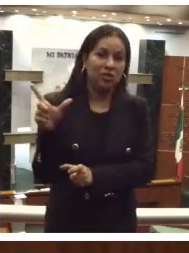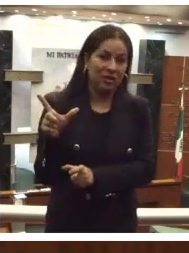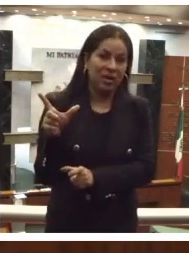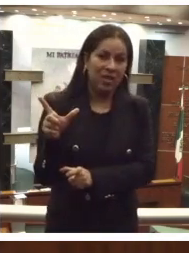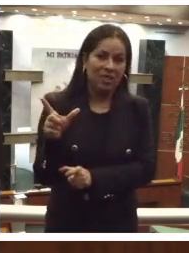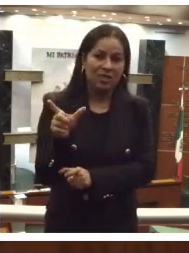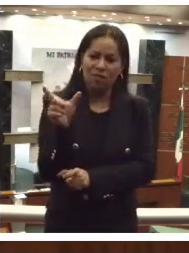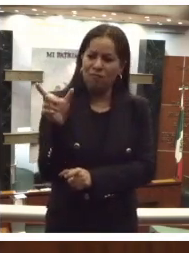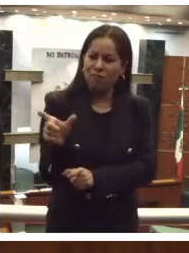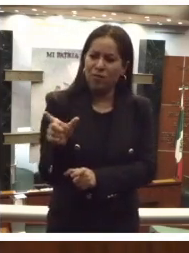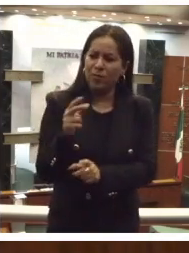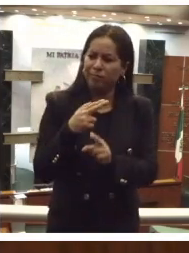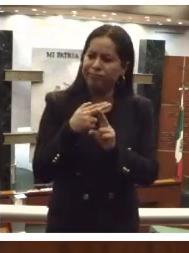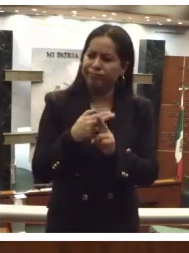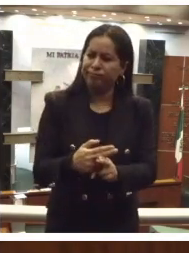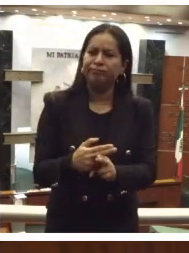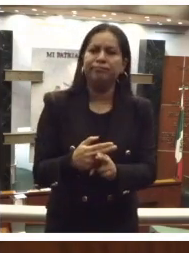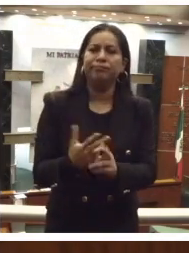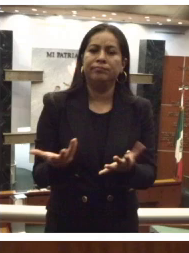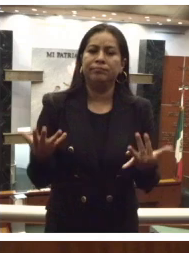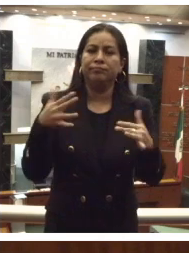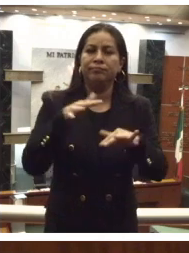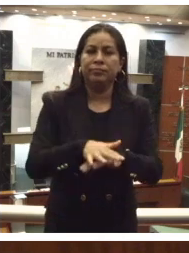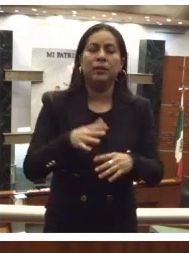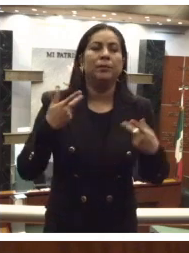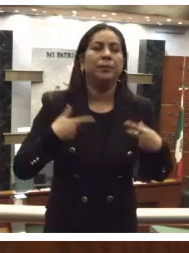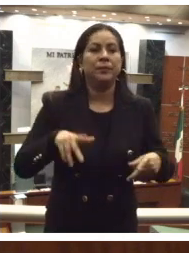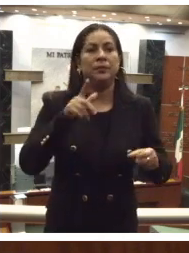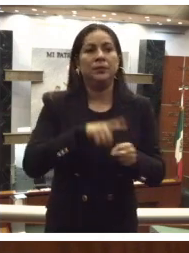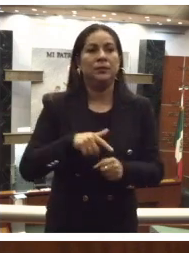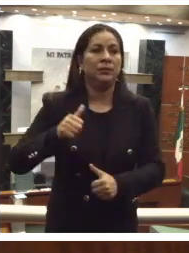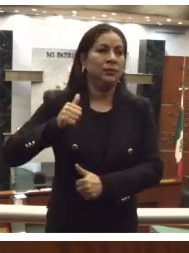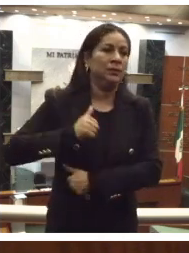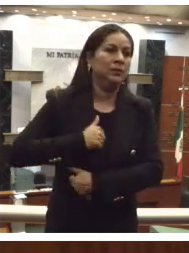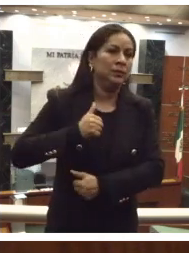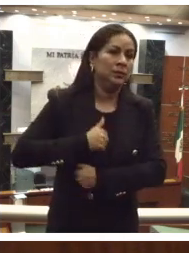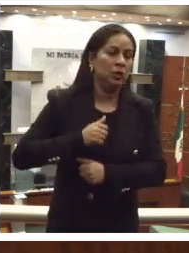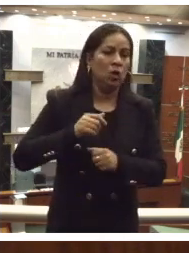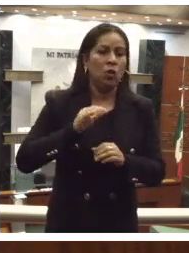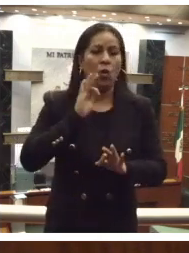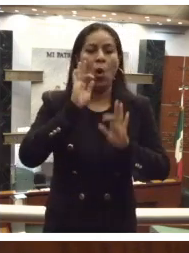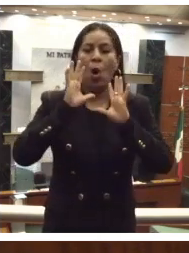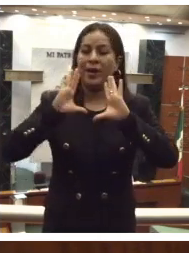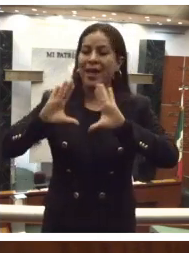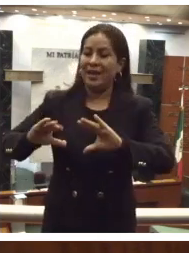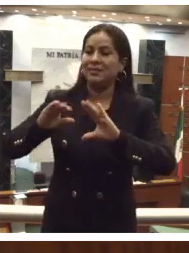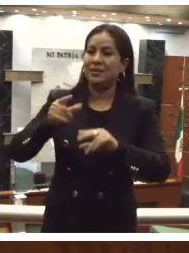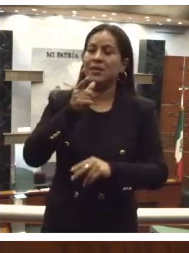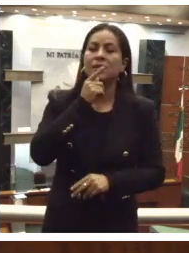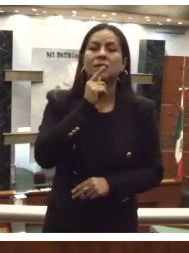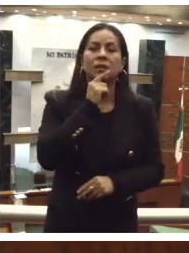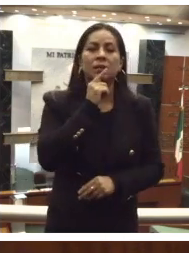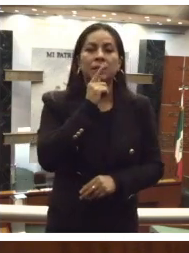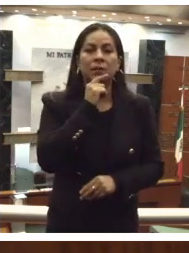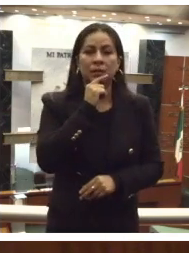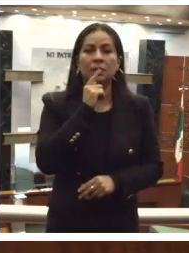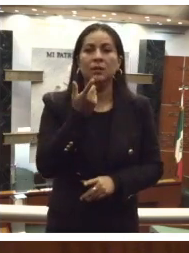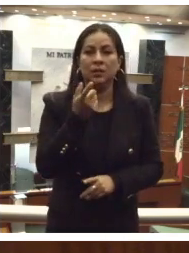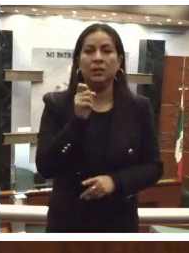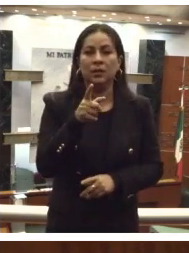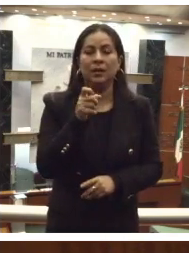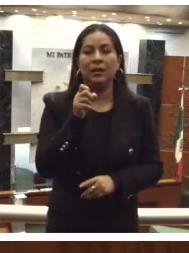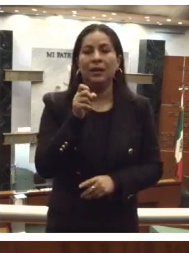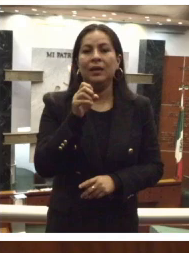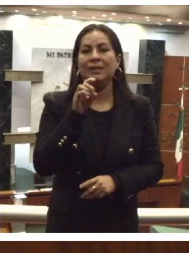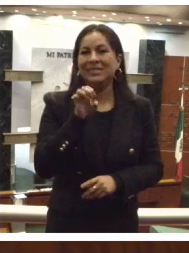de carácter permanente e integrada por personal militar con formación policial dependiente de la Secretaría